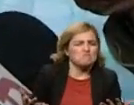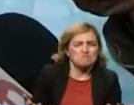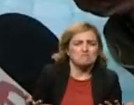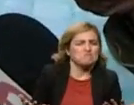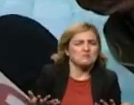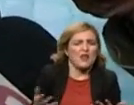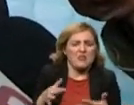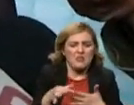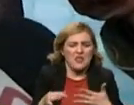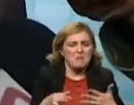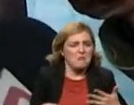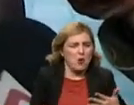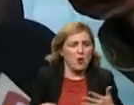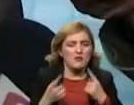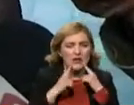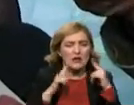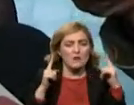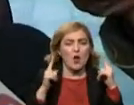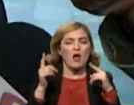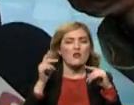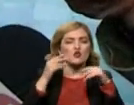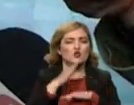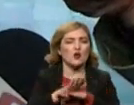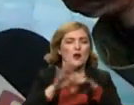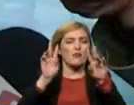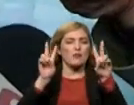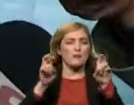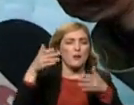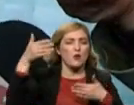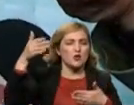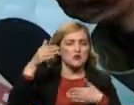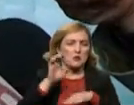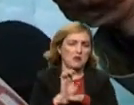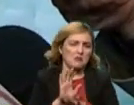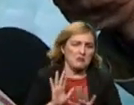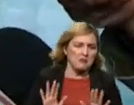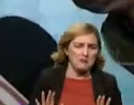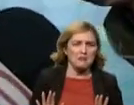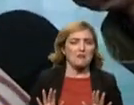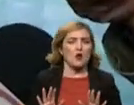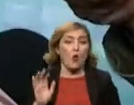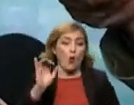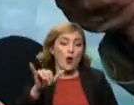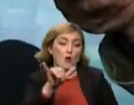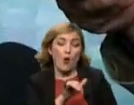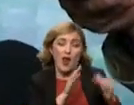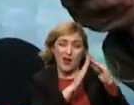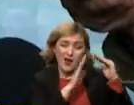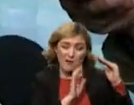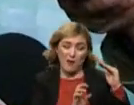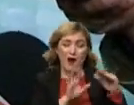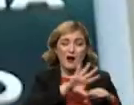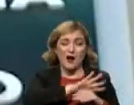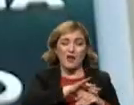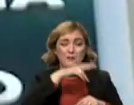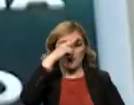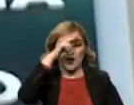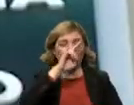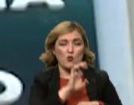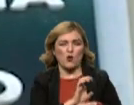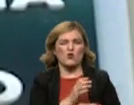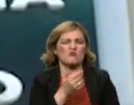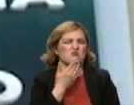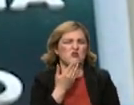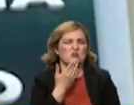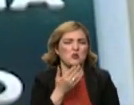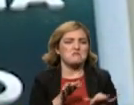orden político interno del Ecuador o si tienen el estatus que tuvieron en efecto cuando estuvieron aquí. La información